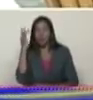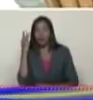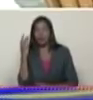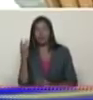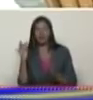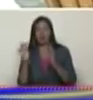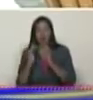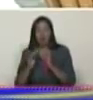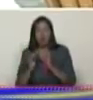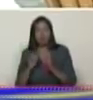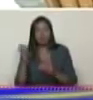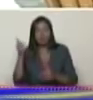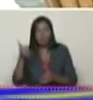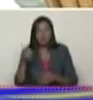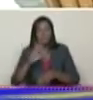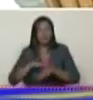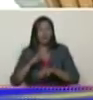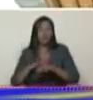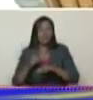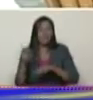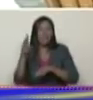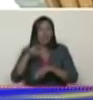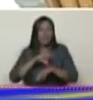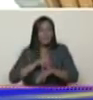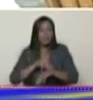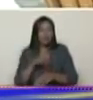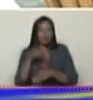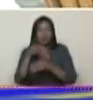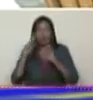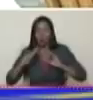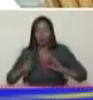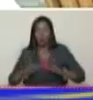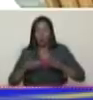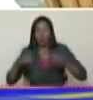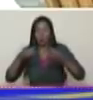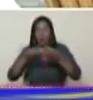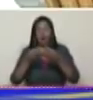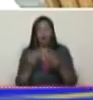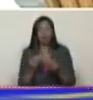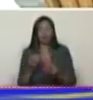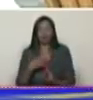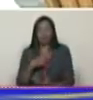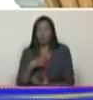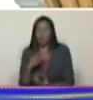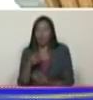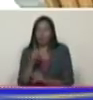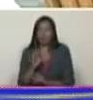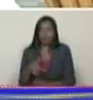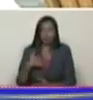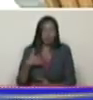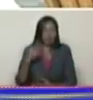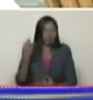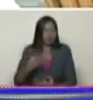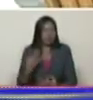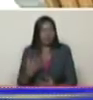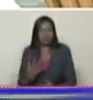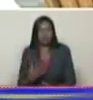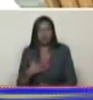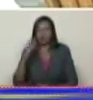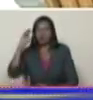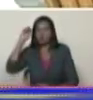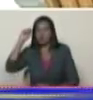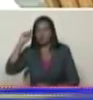estos temas. Vamos a llevar todos estos casos humanitarios. No puede ser, no puede ser, son dolorosos. Yo estoy de acuerdo,